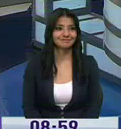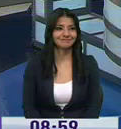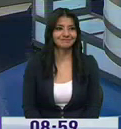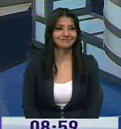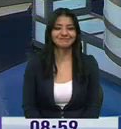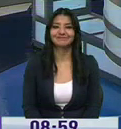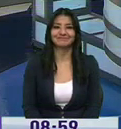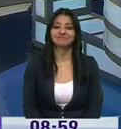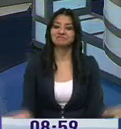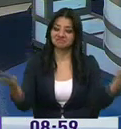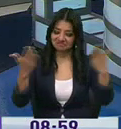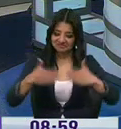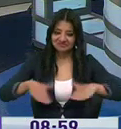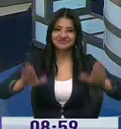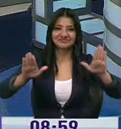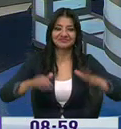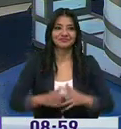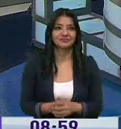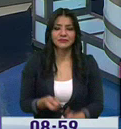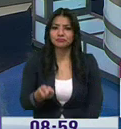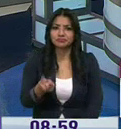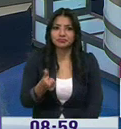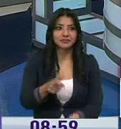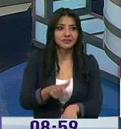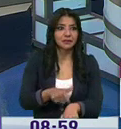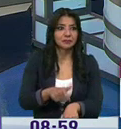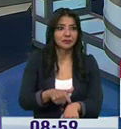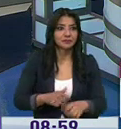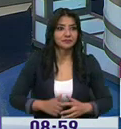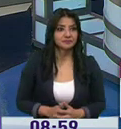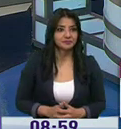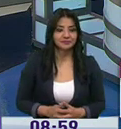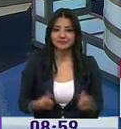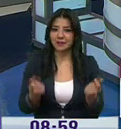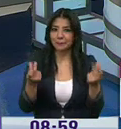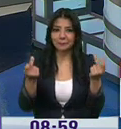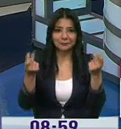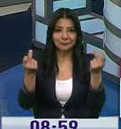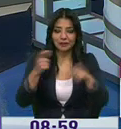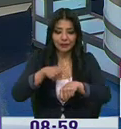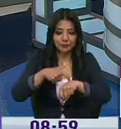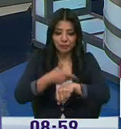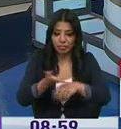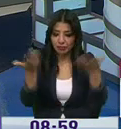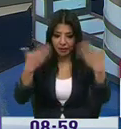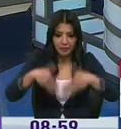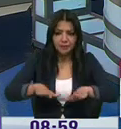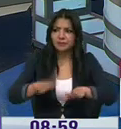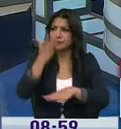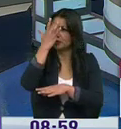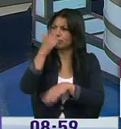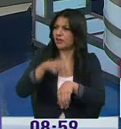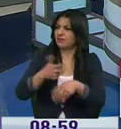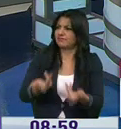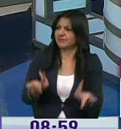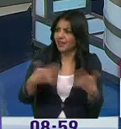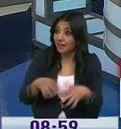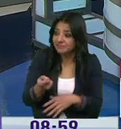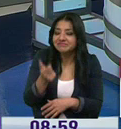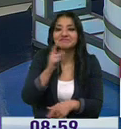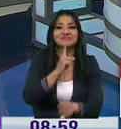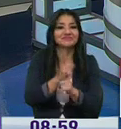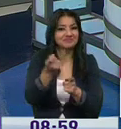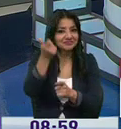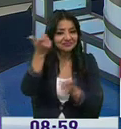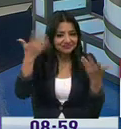Hora de irnos, ¿no? Nos vamos, ha pasado rapidísimo el tiempo, ¿no? Volando, así. Así, cuando me dije, ya nos vamos. ¿Y por qué? ¿Qué mala cara han visto? Pero